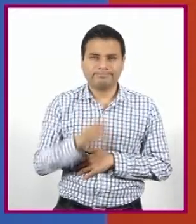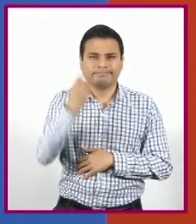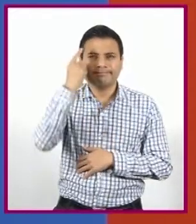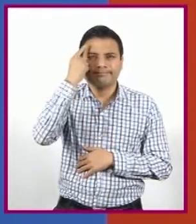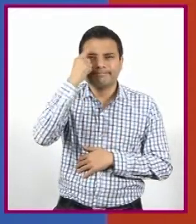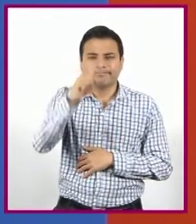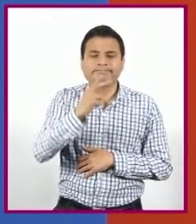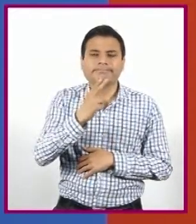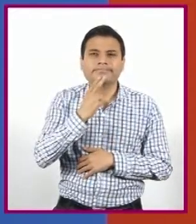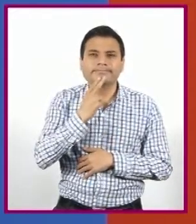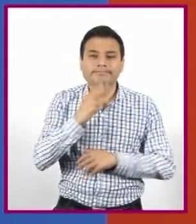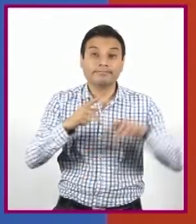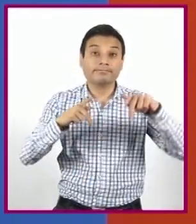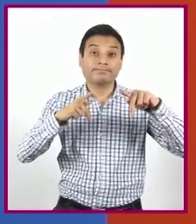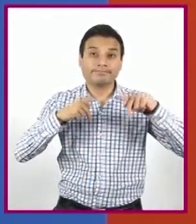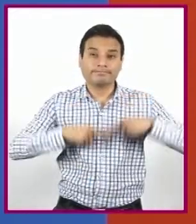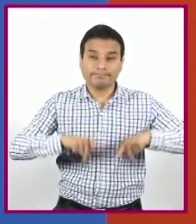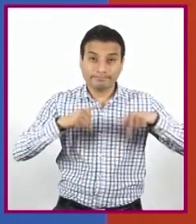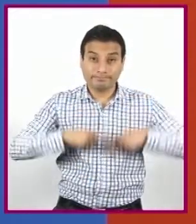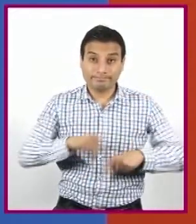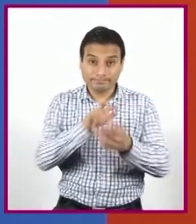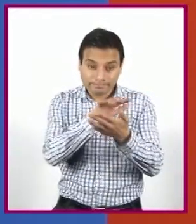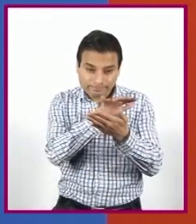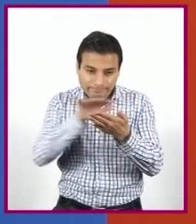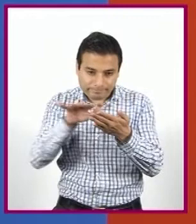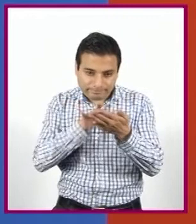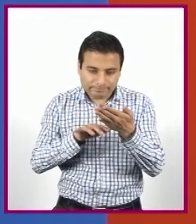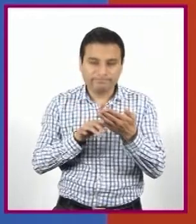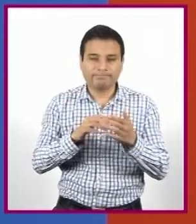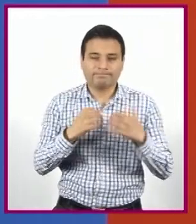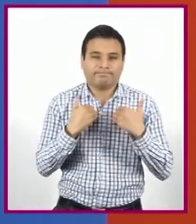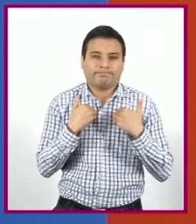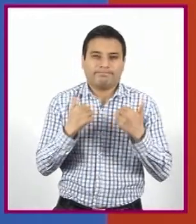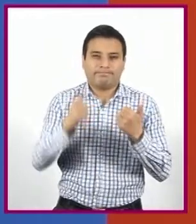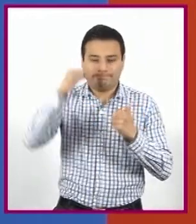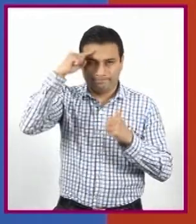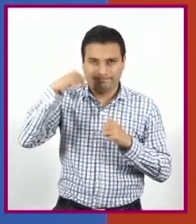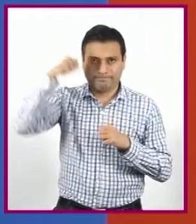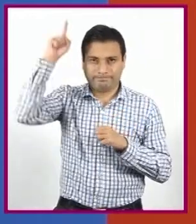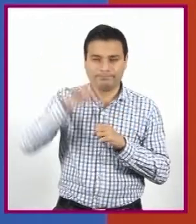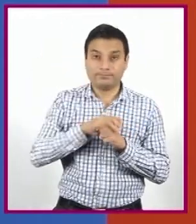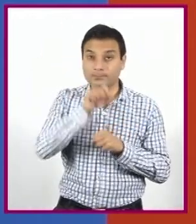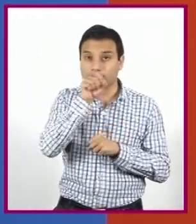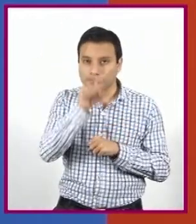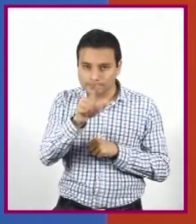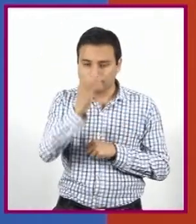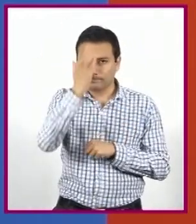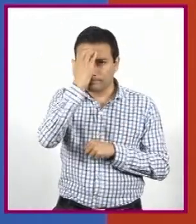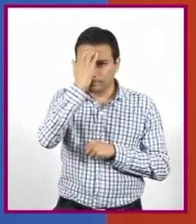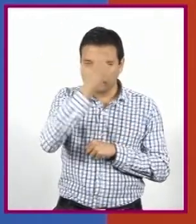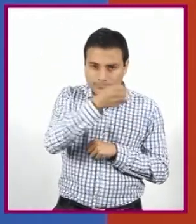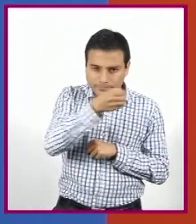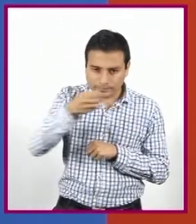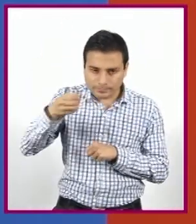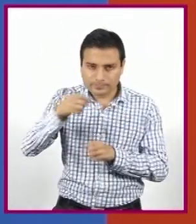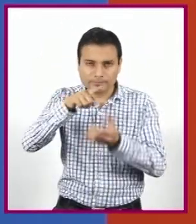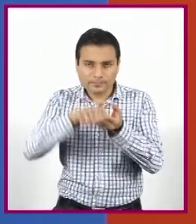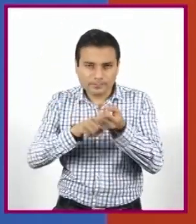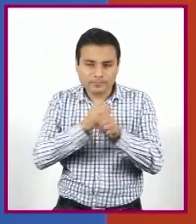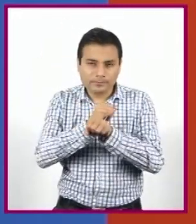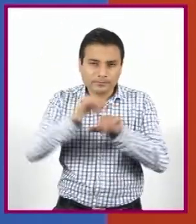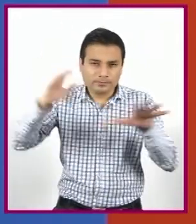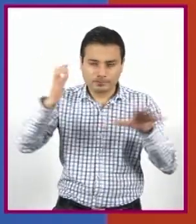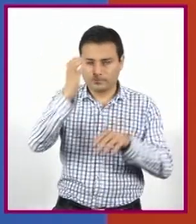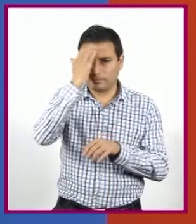los lectores visualizarlo de una forma general, así como anticipar su estructura y contenido, para lograr